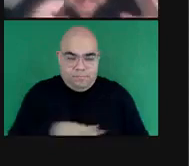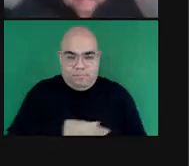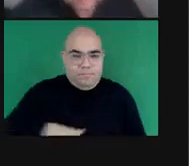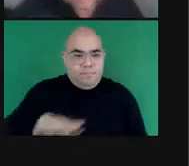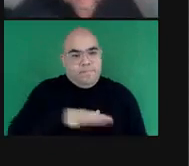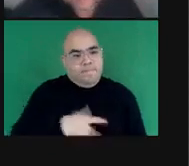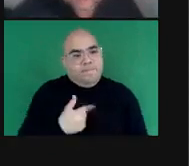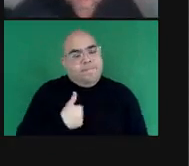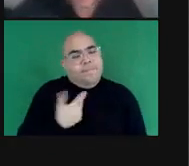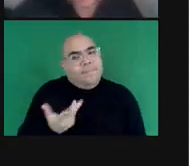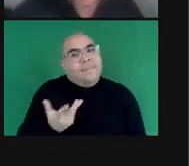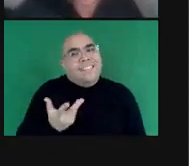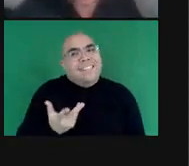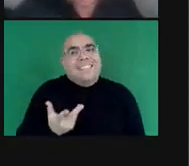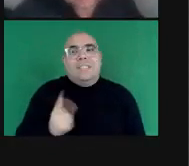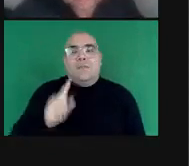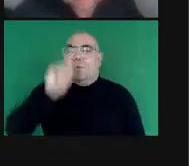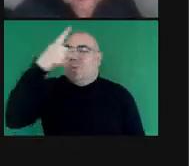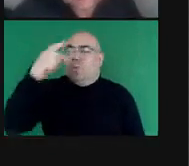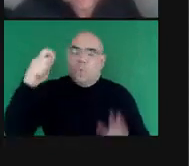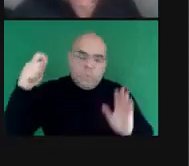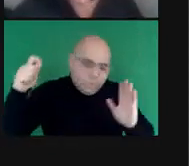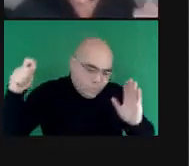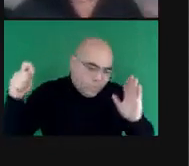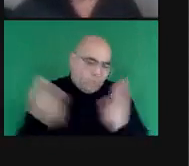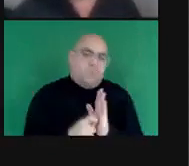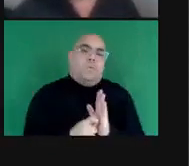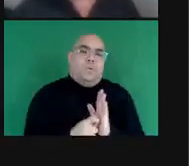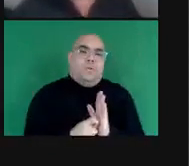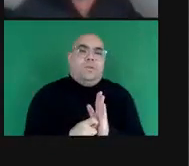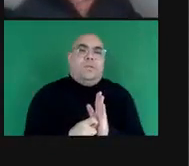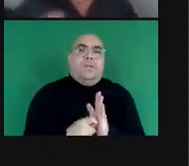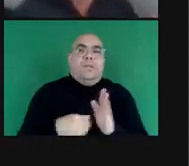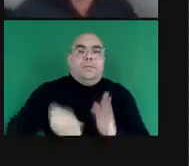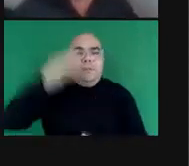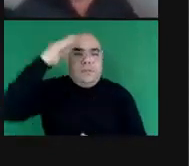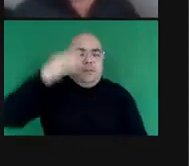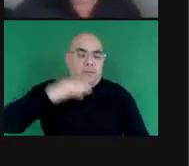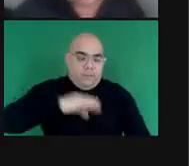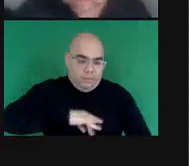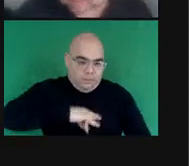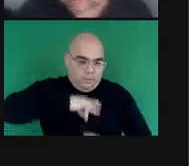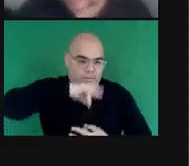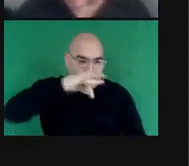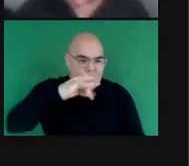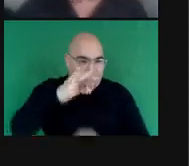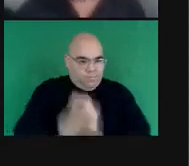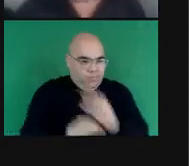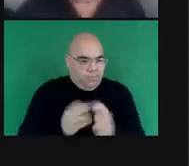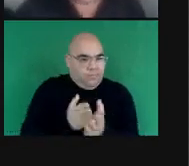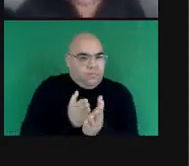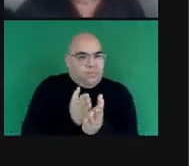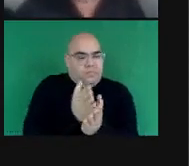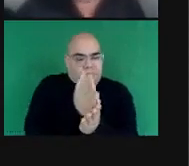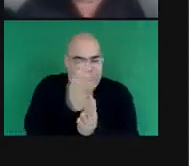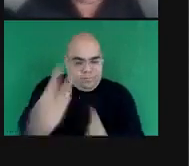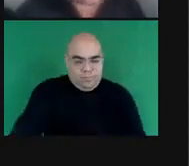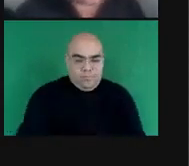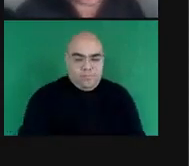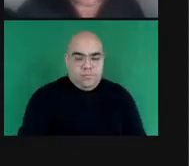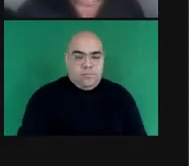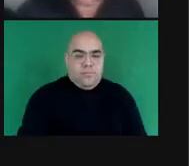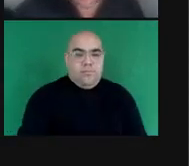Y es que considero que el único patrimonio sagrado es la dignidad de lo vivo. El resto, pues, lo tejerá cada momento histórico y